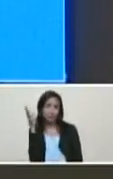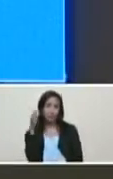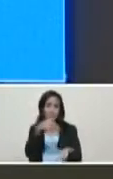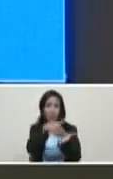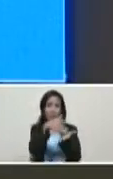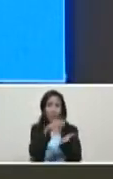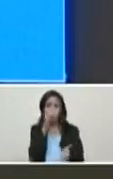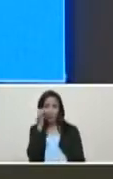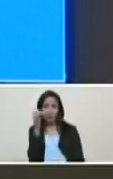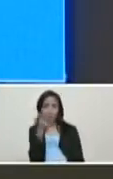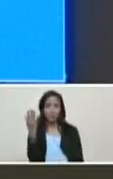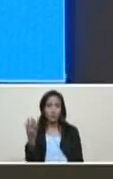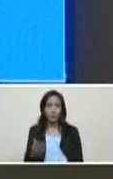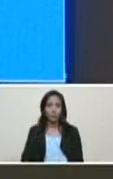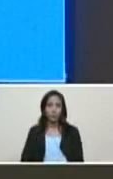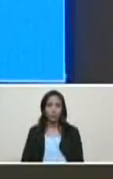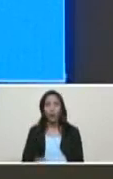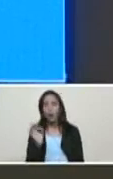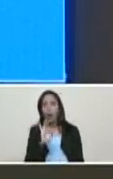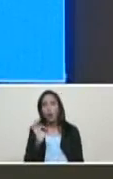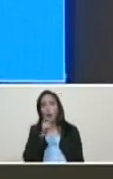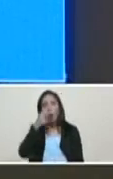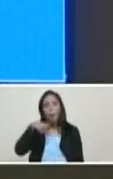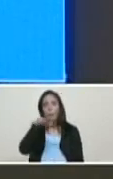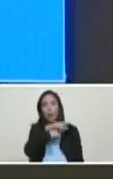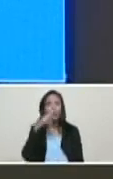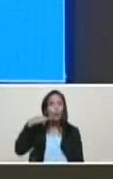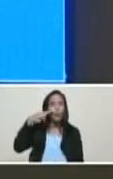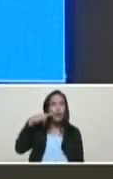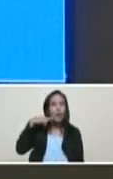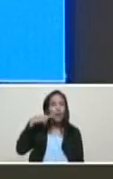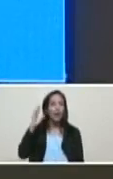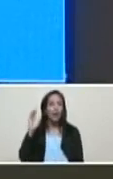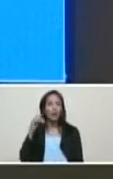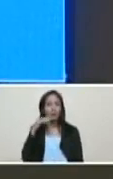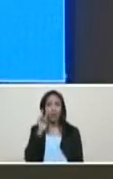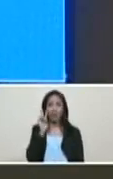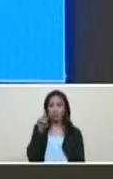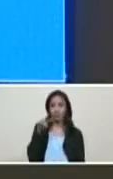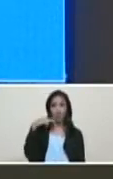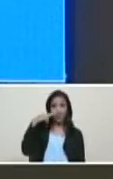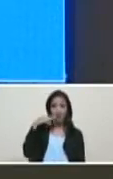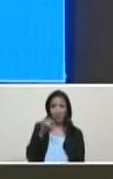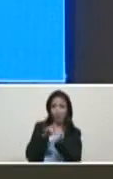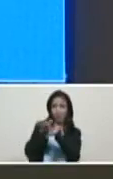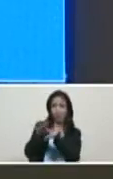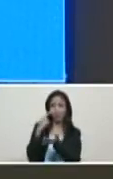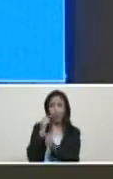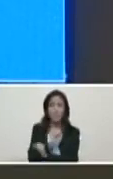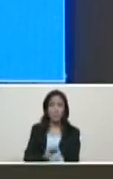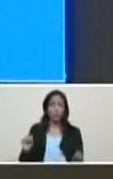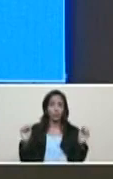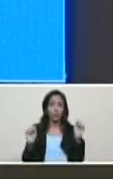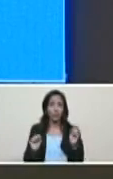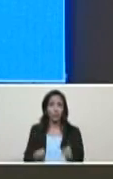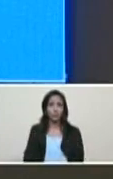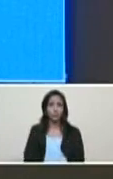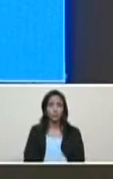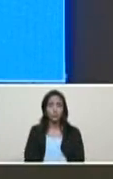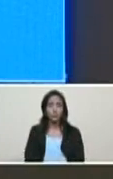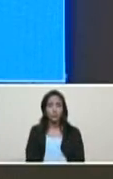¿Cómo pueden ver un pueblo mestizo como el nuestro? Con desdén, con racismo, porque en Estados Unidos